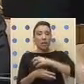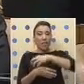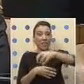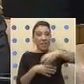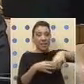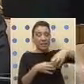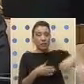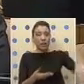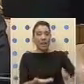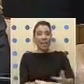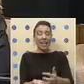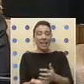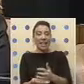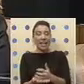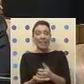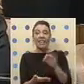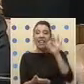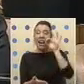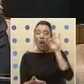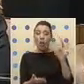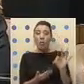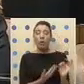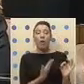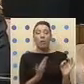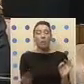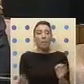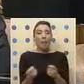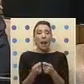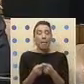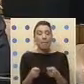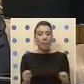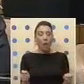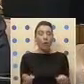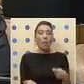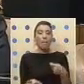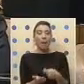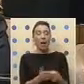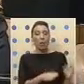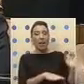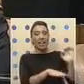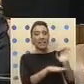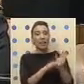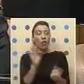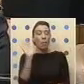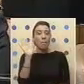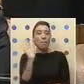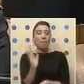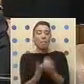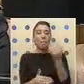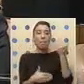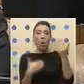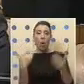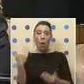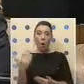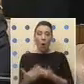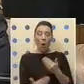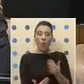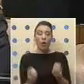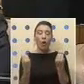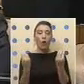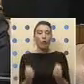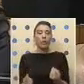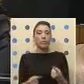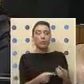redistribuir el ingreso desde los ricos hacia los pobres y financiar un Estado mucho más moderno, mucho más de bienestar